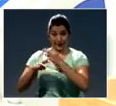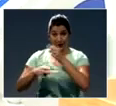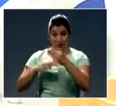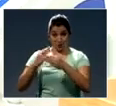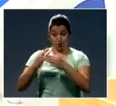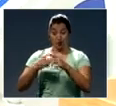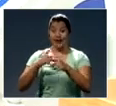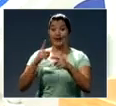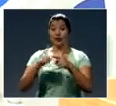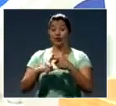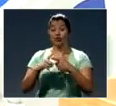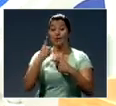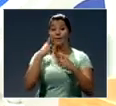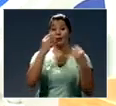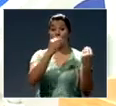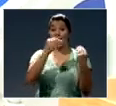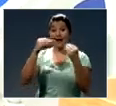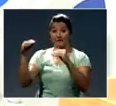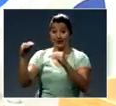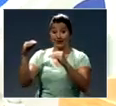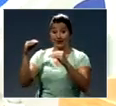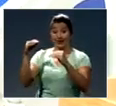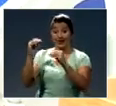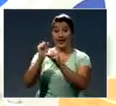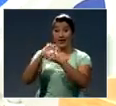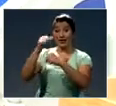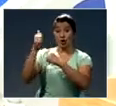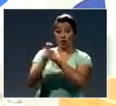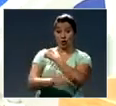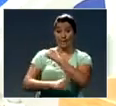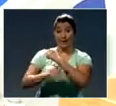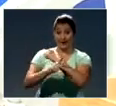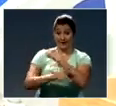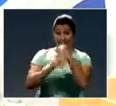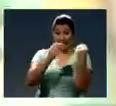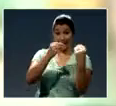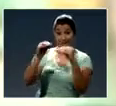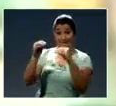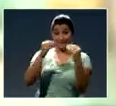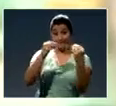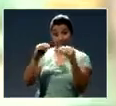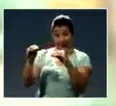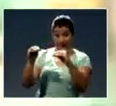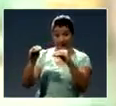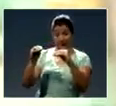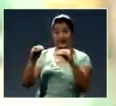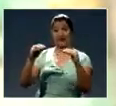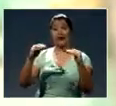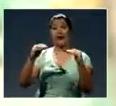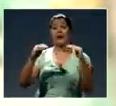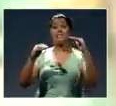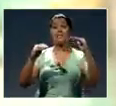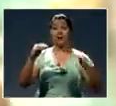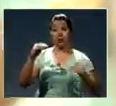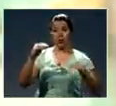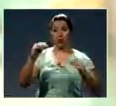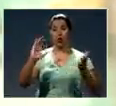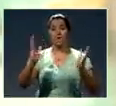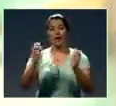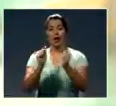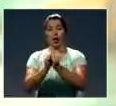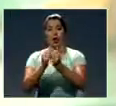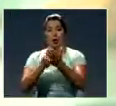país al resto del mundo son menores a las compras, en un porcentaje que es equivalente al